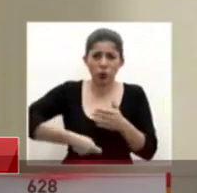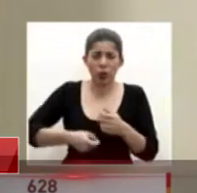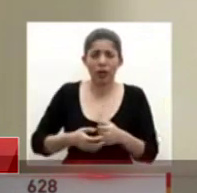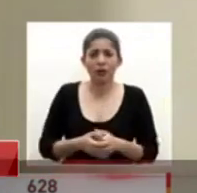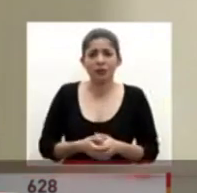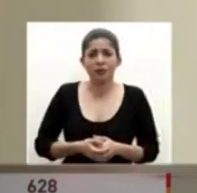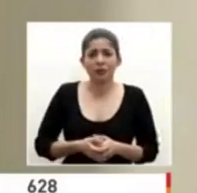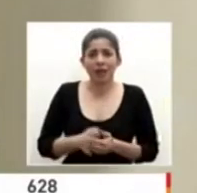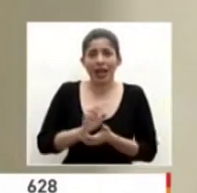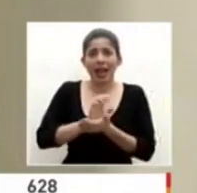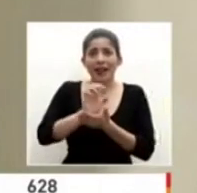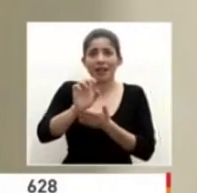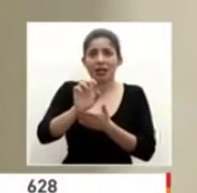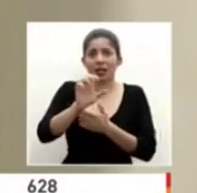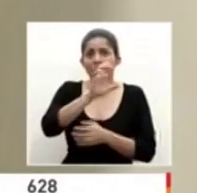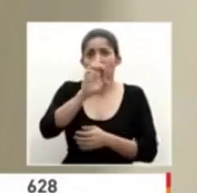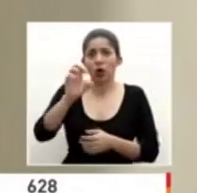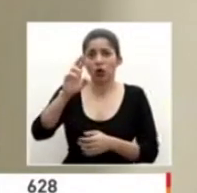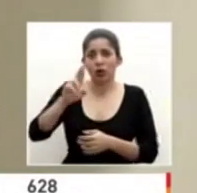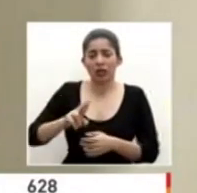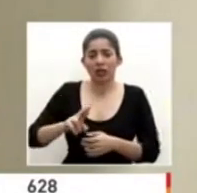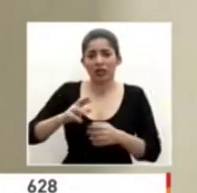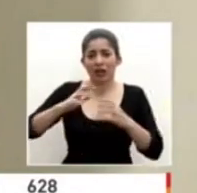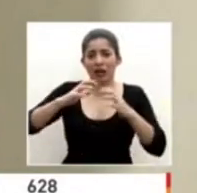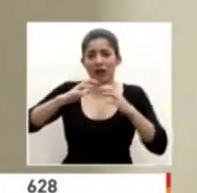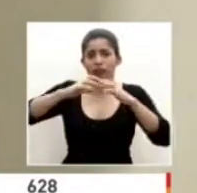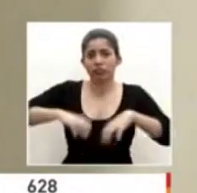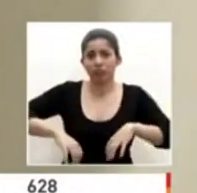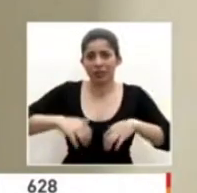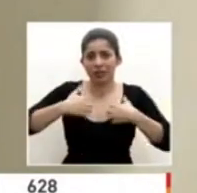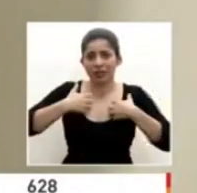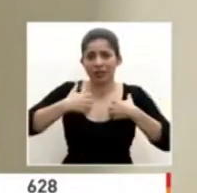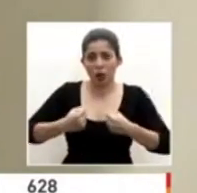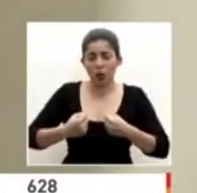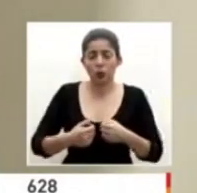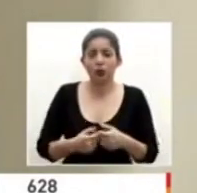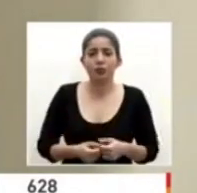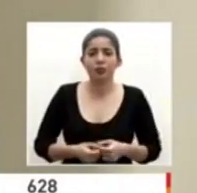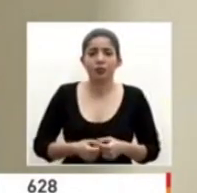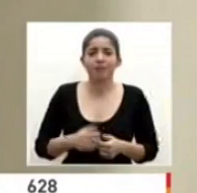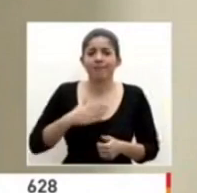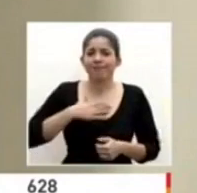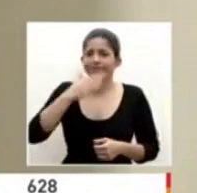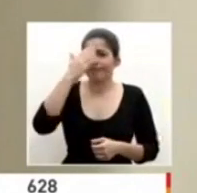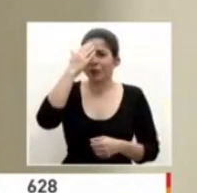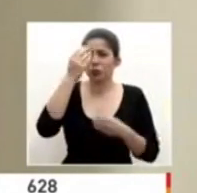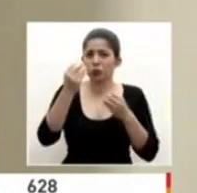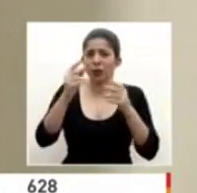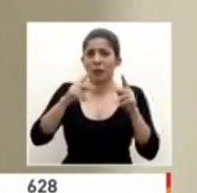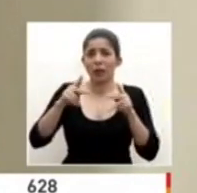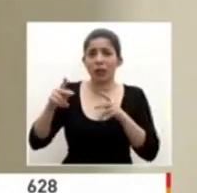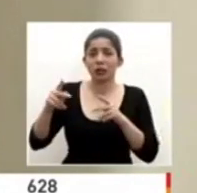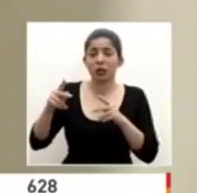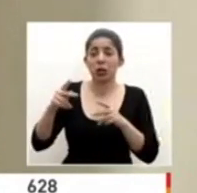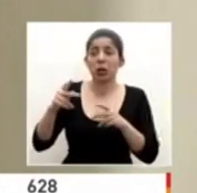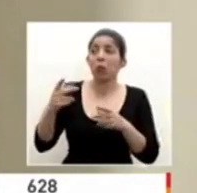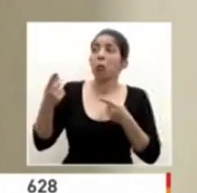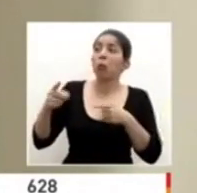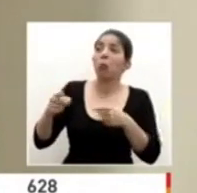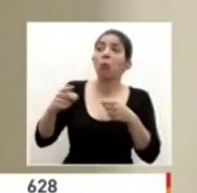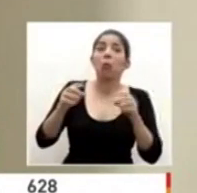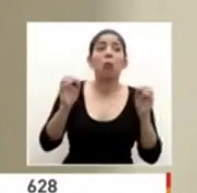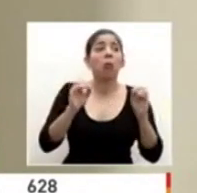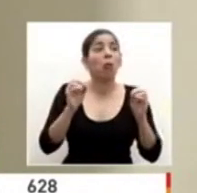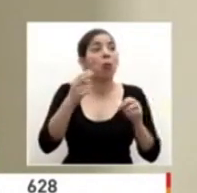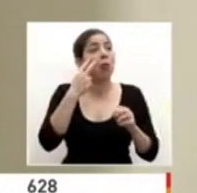de evitar que Costa Rica tenga un colapso de los sistemas de salud, que yo sé que mucha gente, como no lo ha visto,